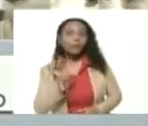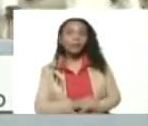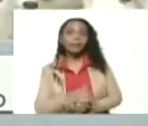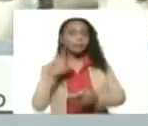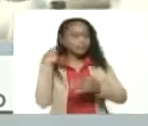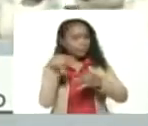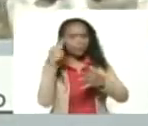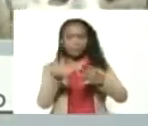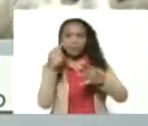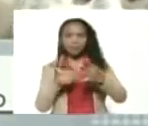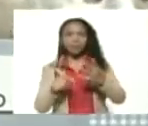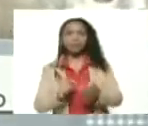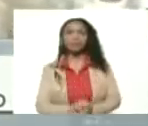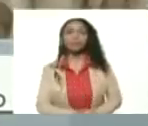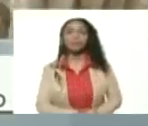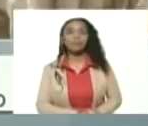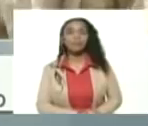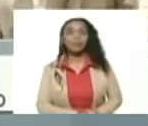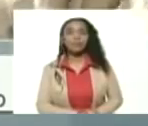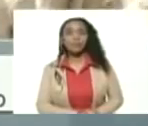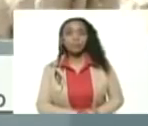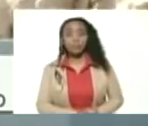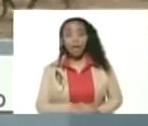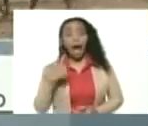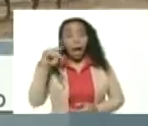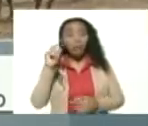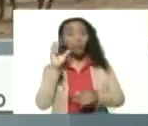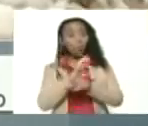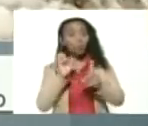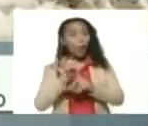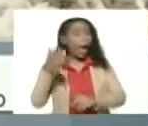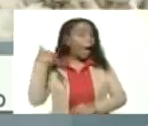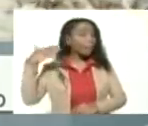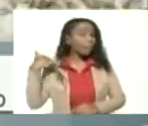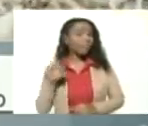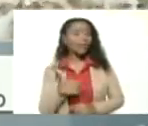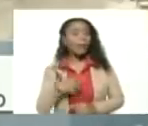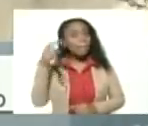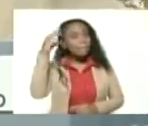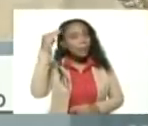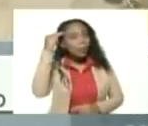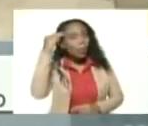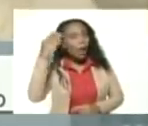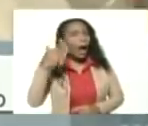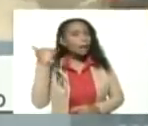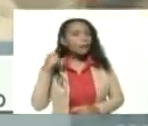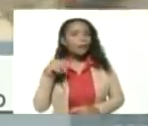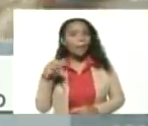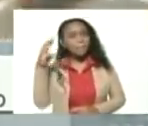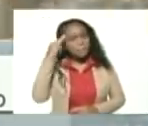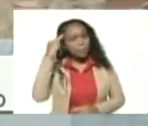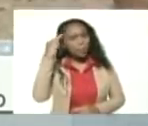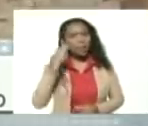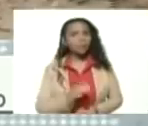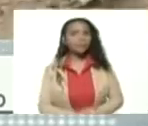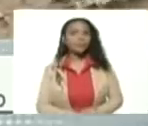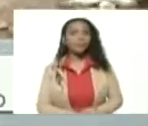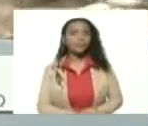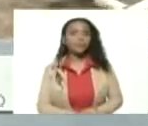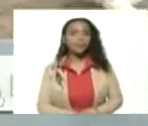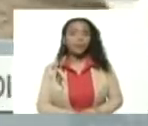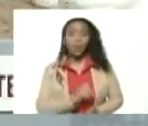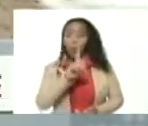etcétera. Tenía una tradición, una memoria, se llama, the memories, una